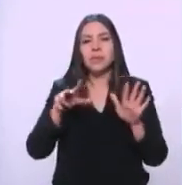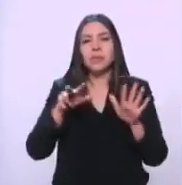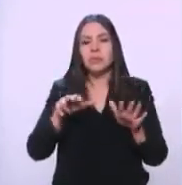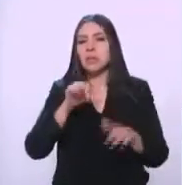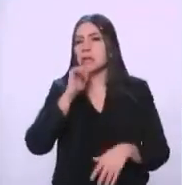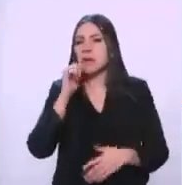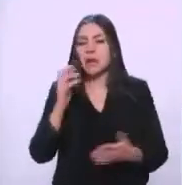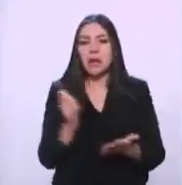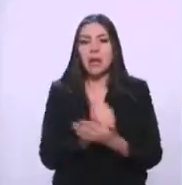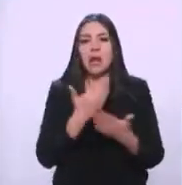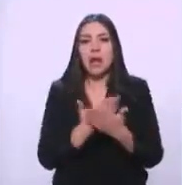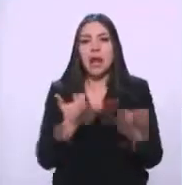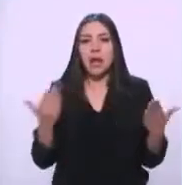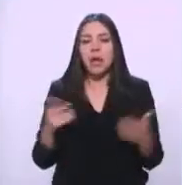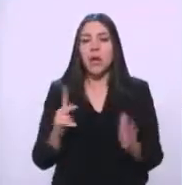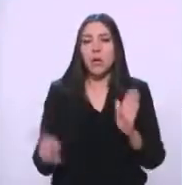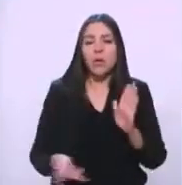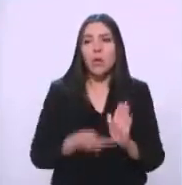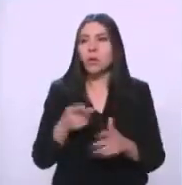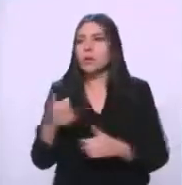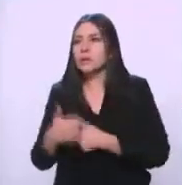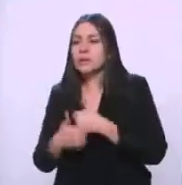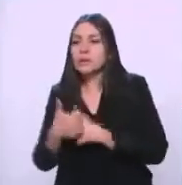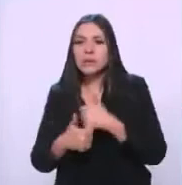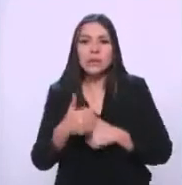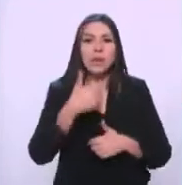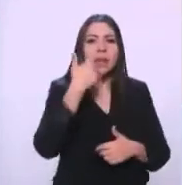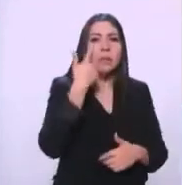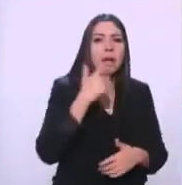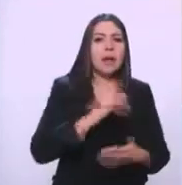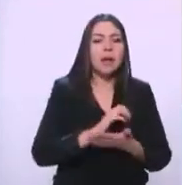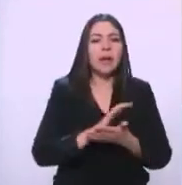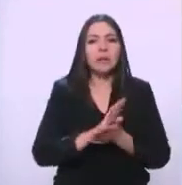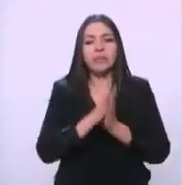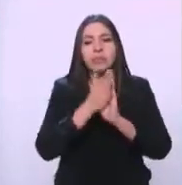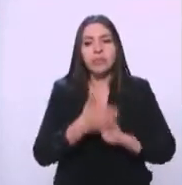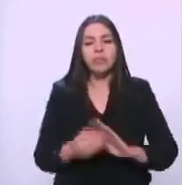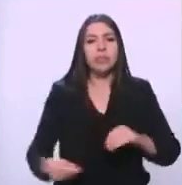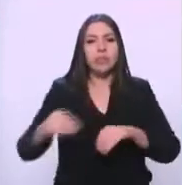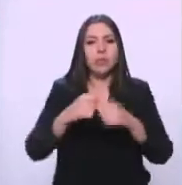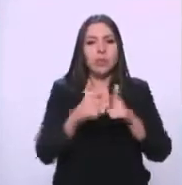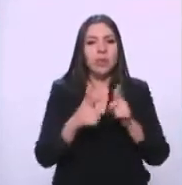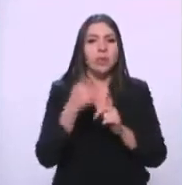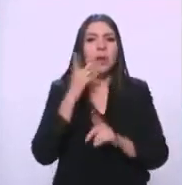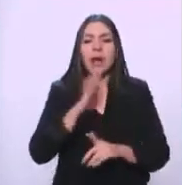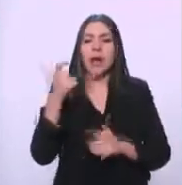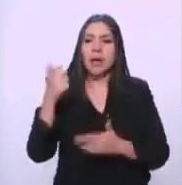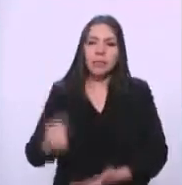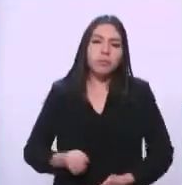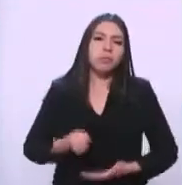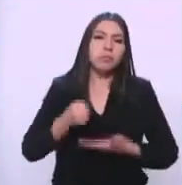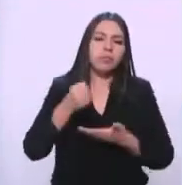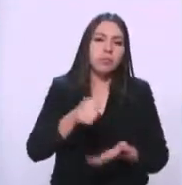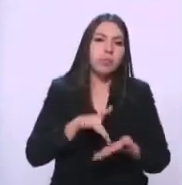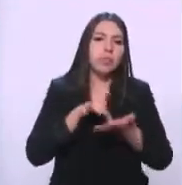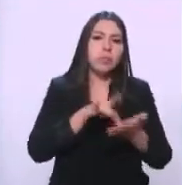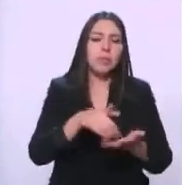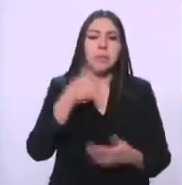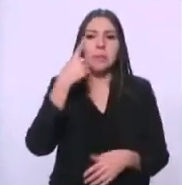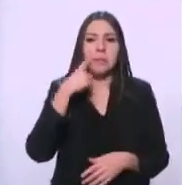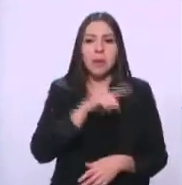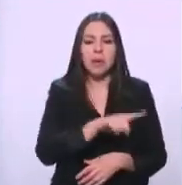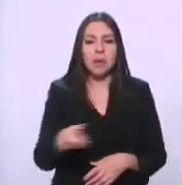todo buscando ya mucho más estratégicamente, a través de convertirse en un partido político con presupuesto público, para poder